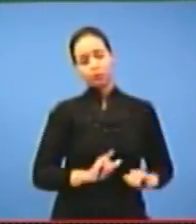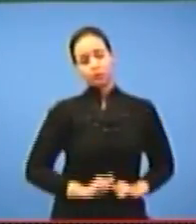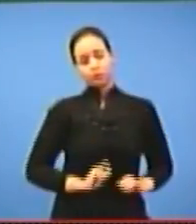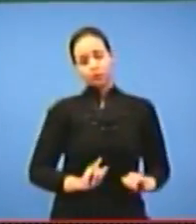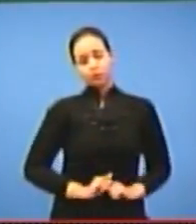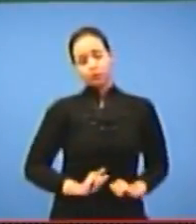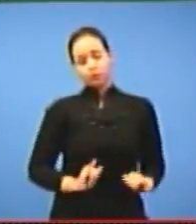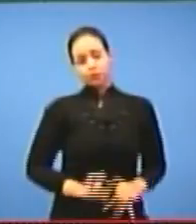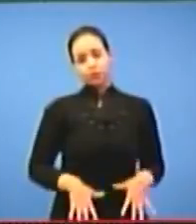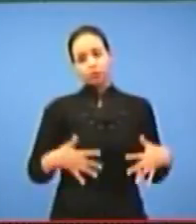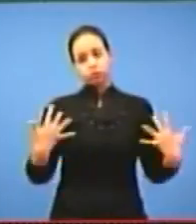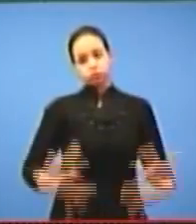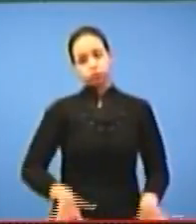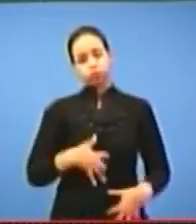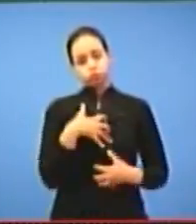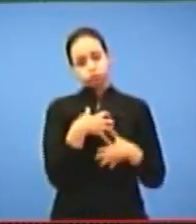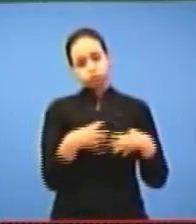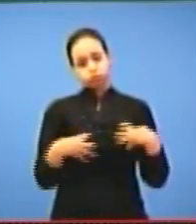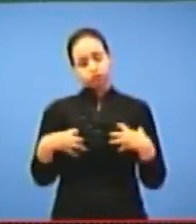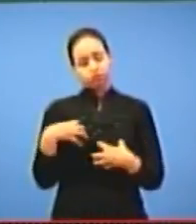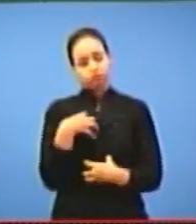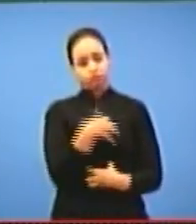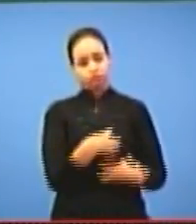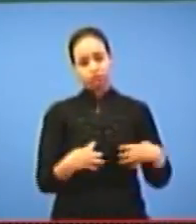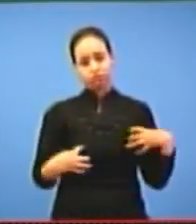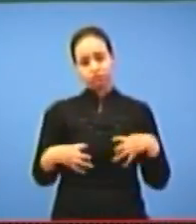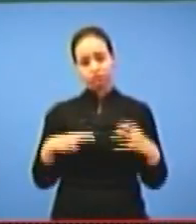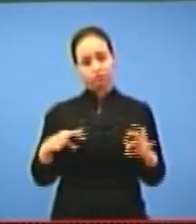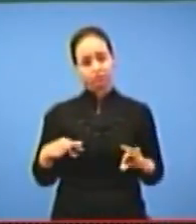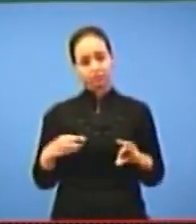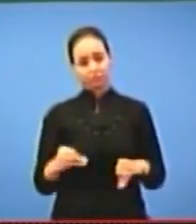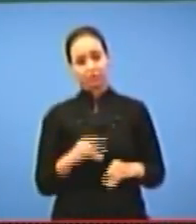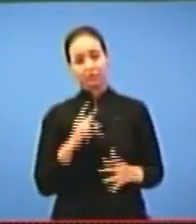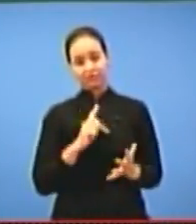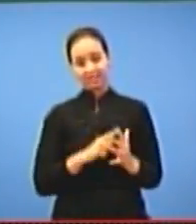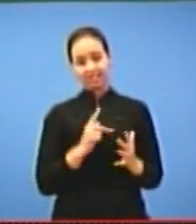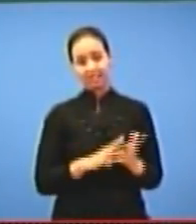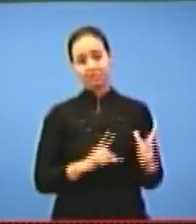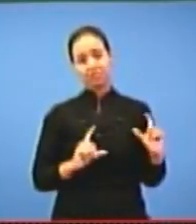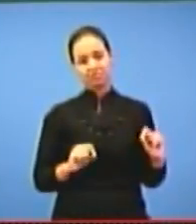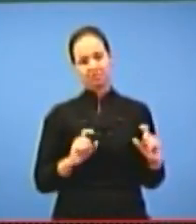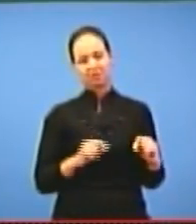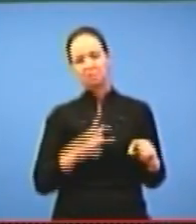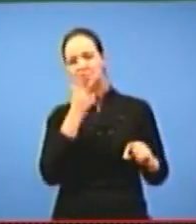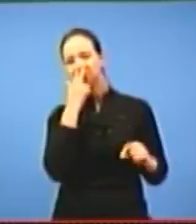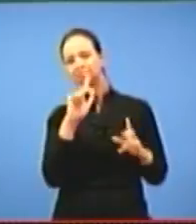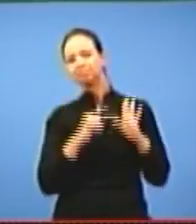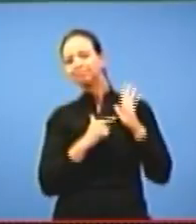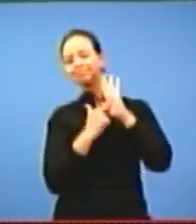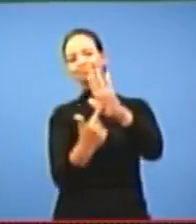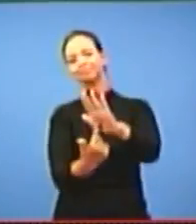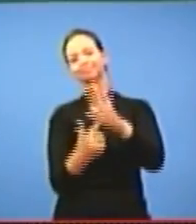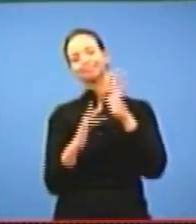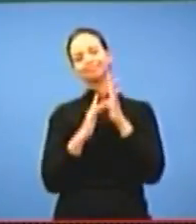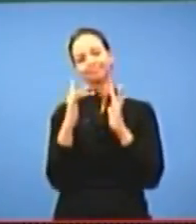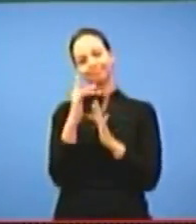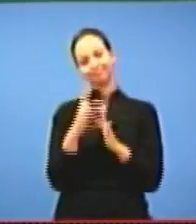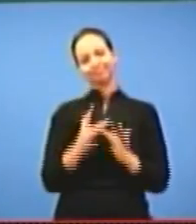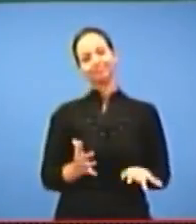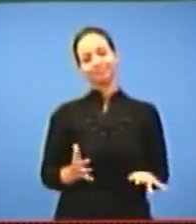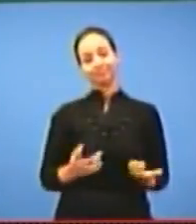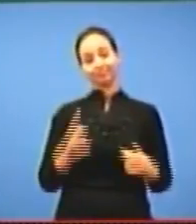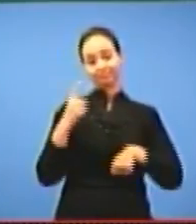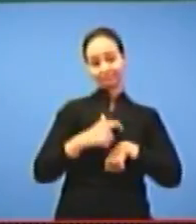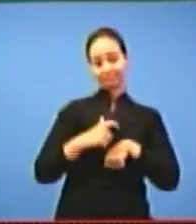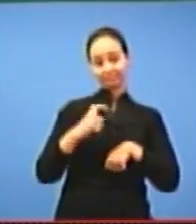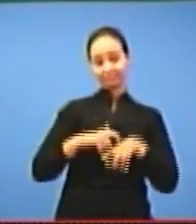todo este sufrimiento, este dolor, la angustia que estaba sobre los profetas, en verdad estaba apuntando hacia Jesús.